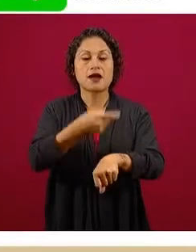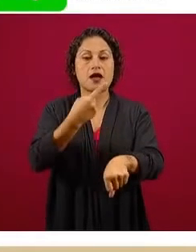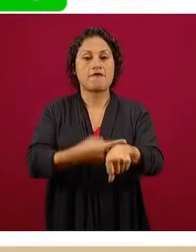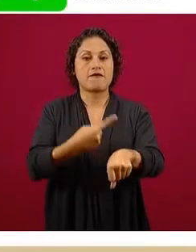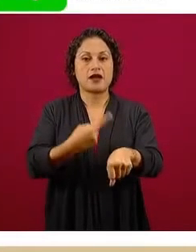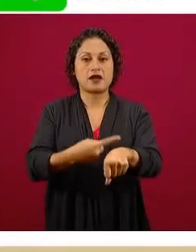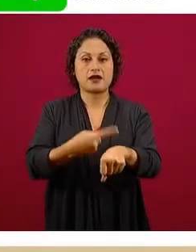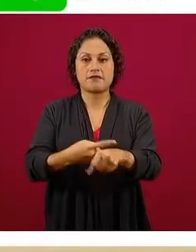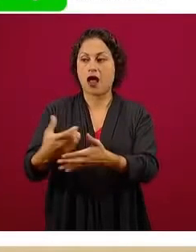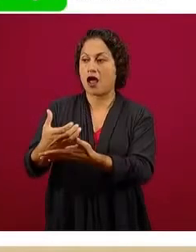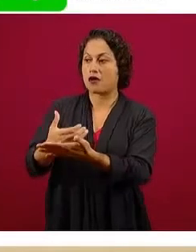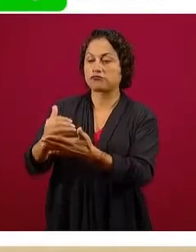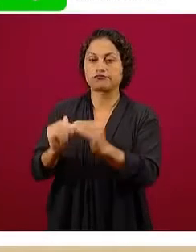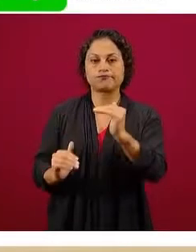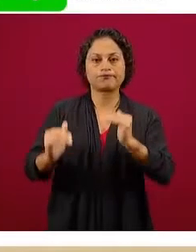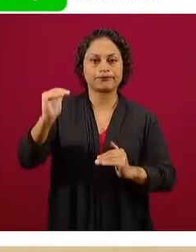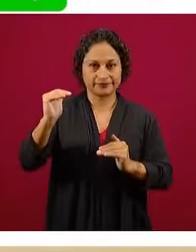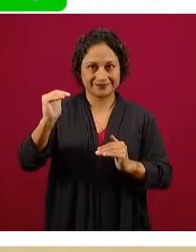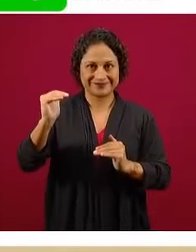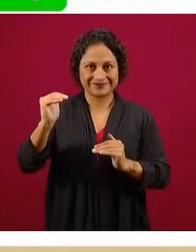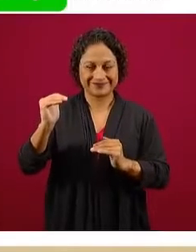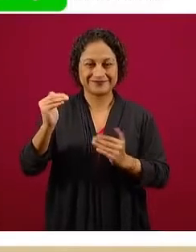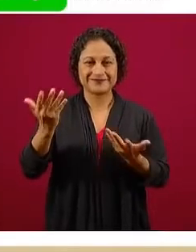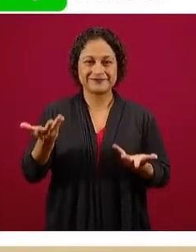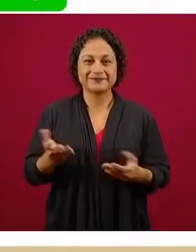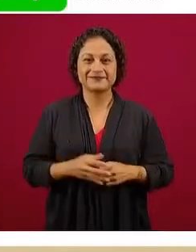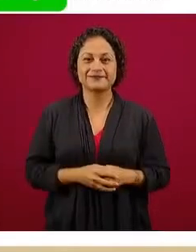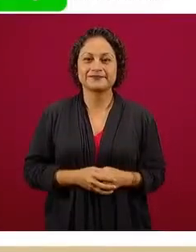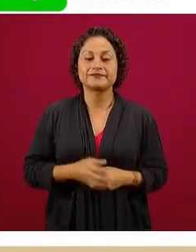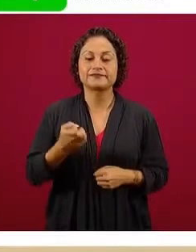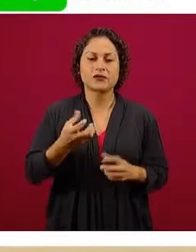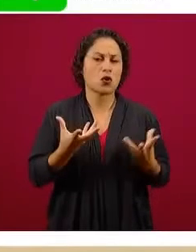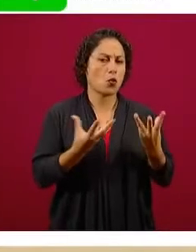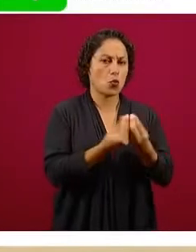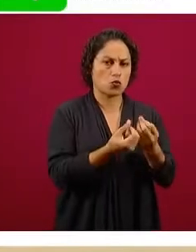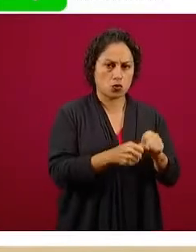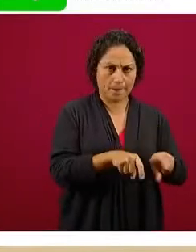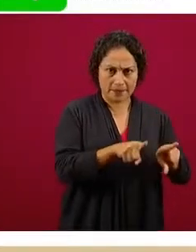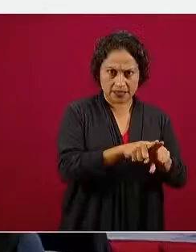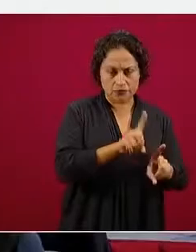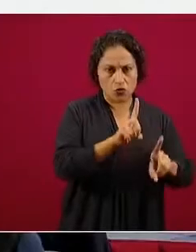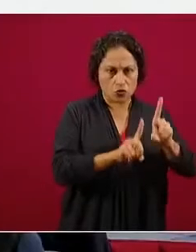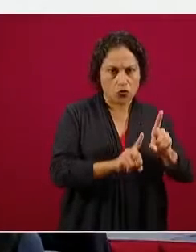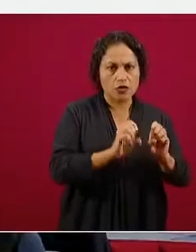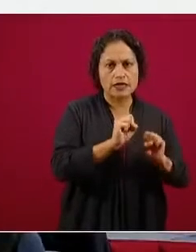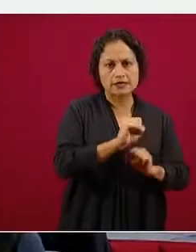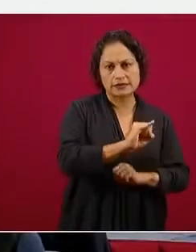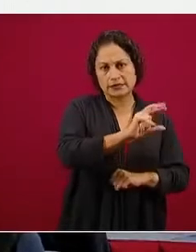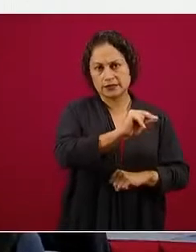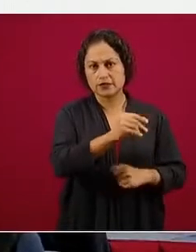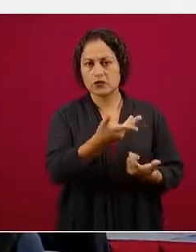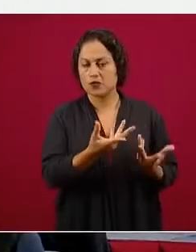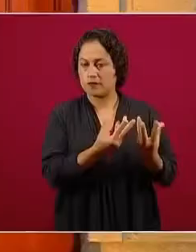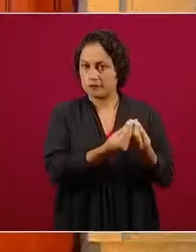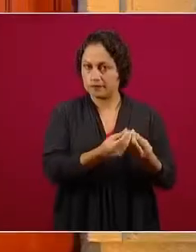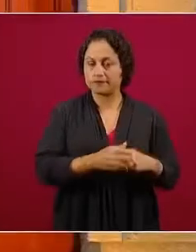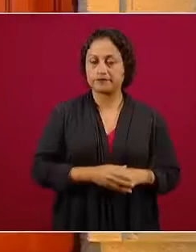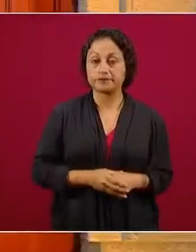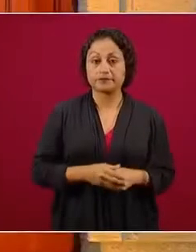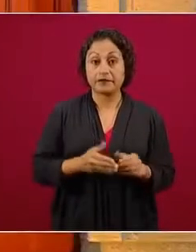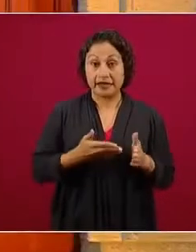enfermedad, confirmados más aún sospechosos por porcentaje de positividad. Lógicamente esperamos que esto en los siguientes días se